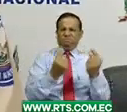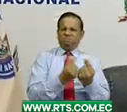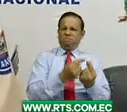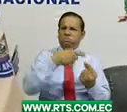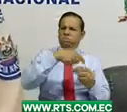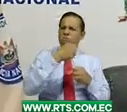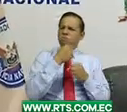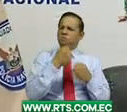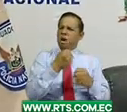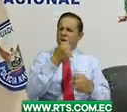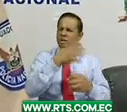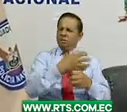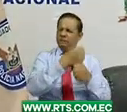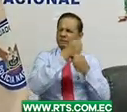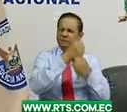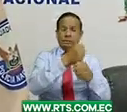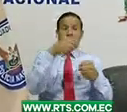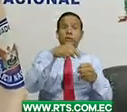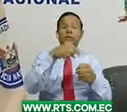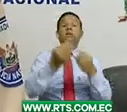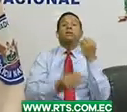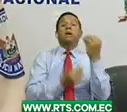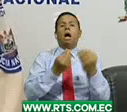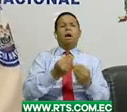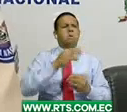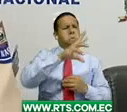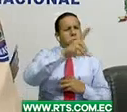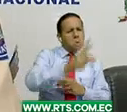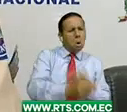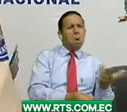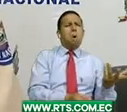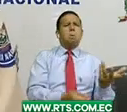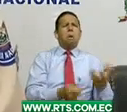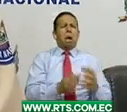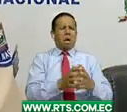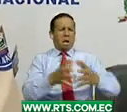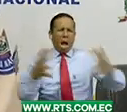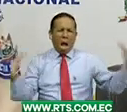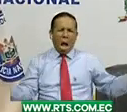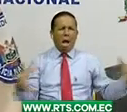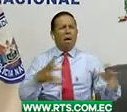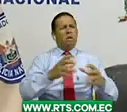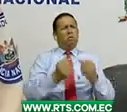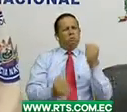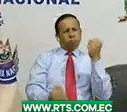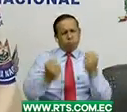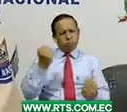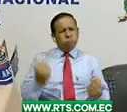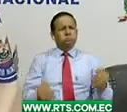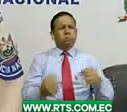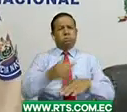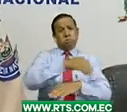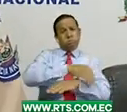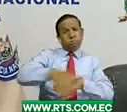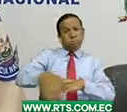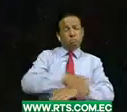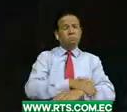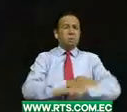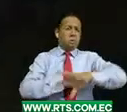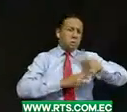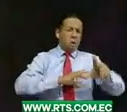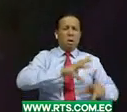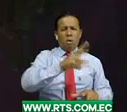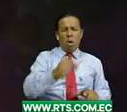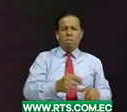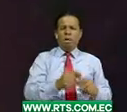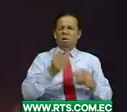llevaba a el cometimiento de actos delictivos, de robo de contenedores, de robo en las carreteras, de asalto y robo a personas. El dato